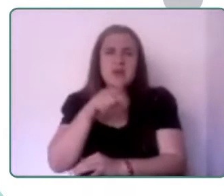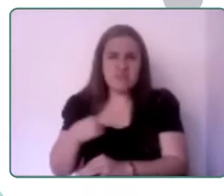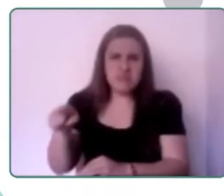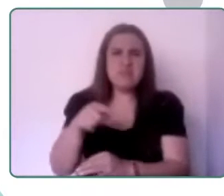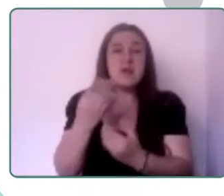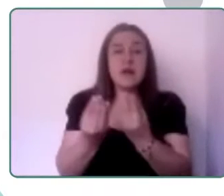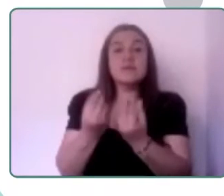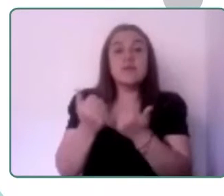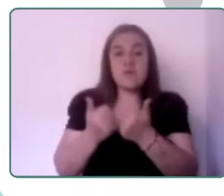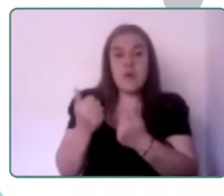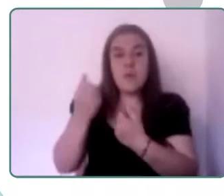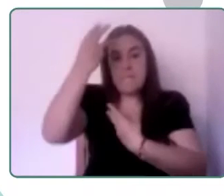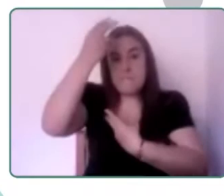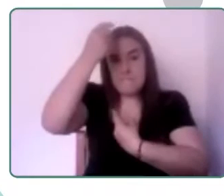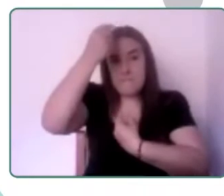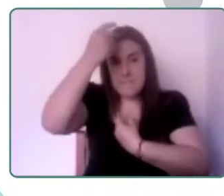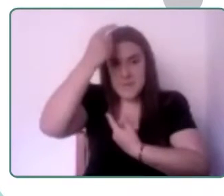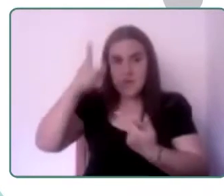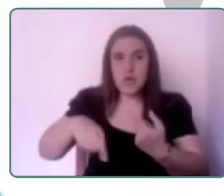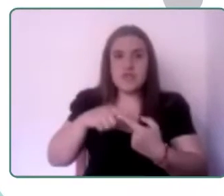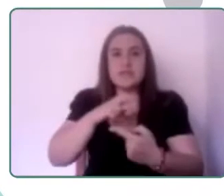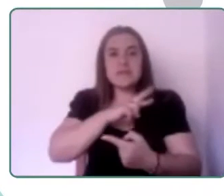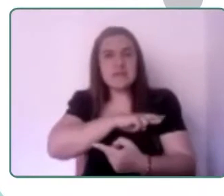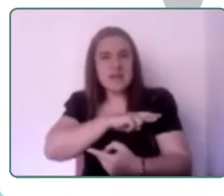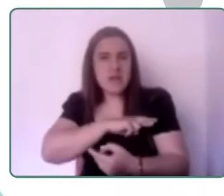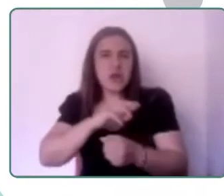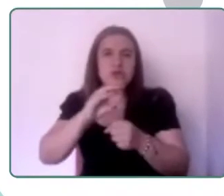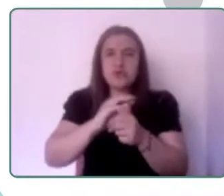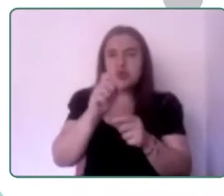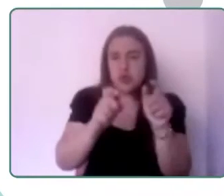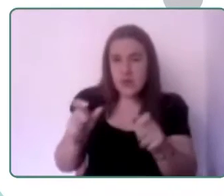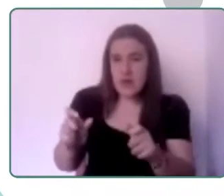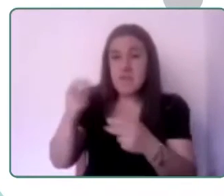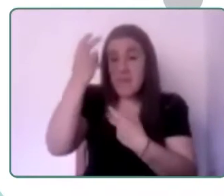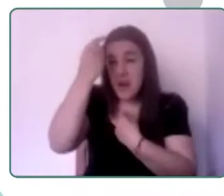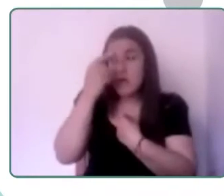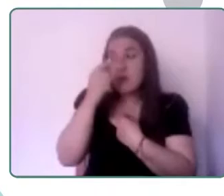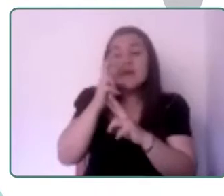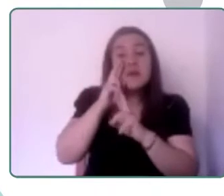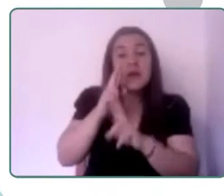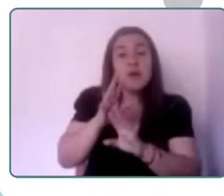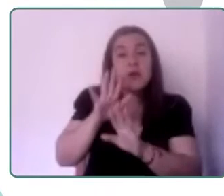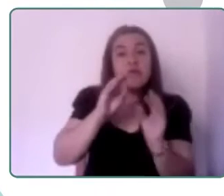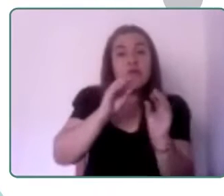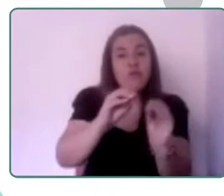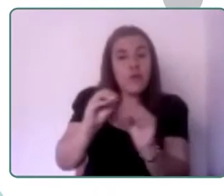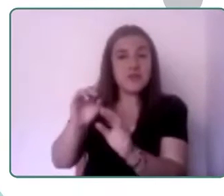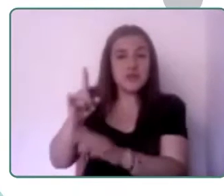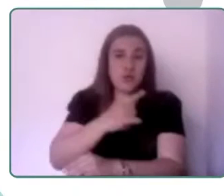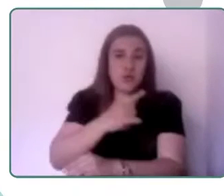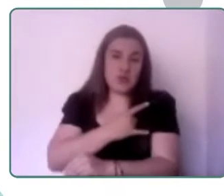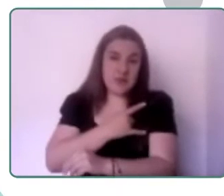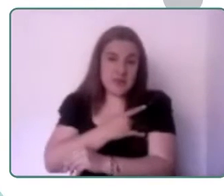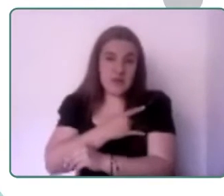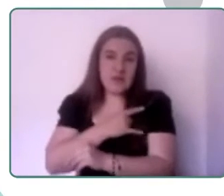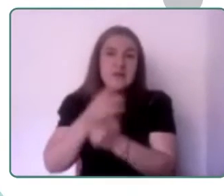valores éticos, morales, religiosos y ciudadanos, reconocen el sentido formativo de la universidad, desarrollan una